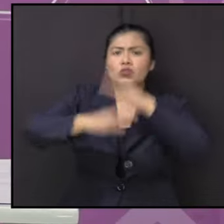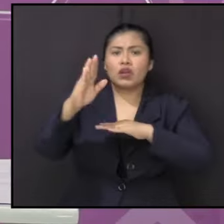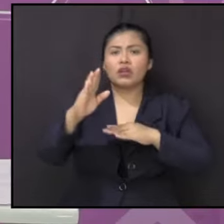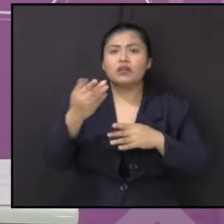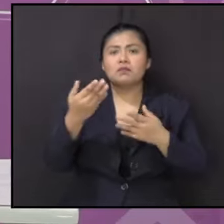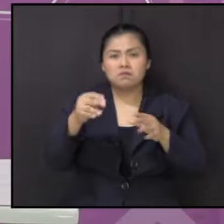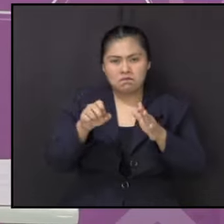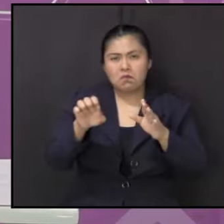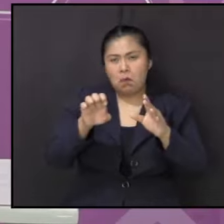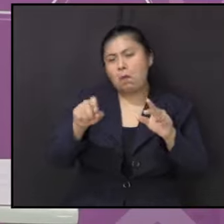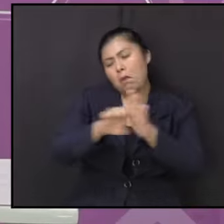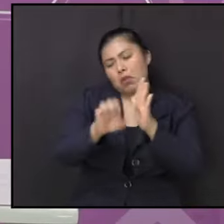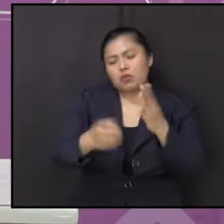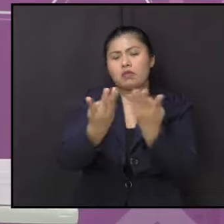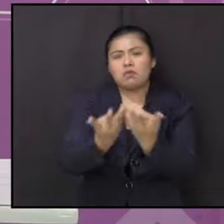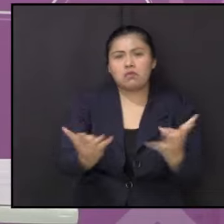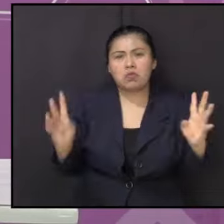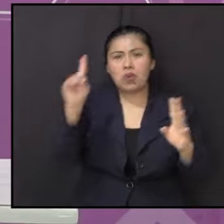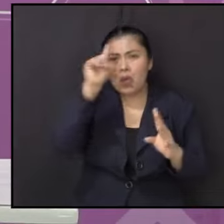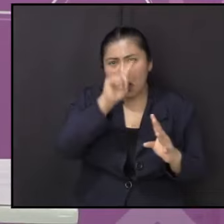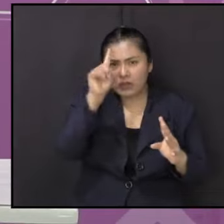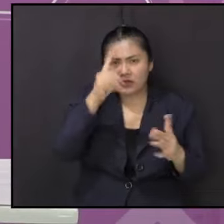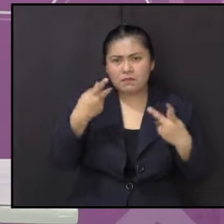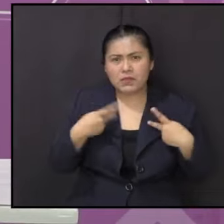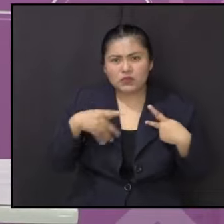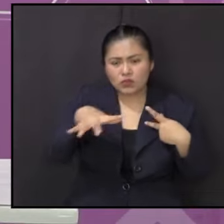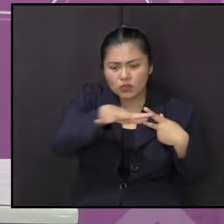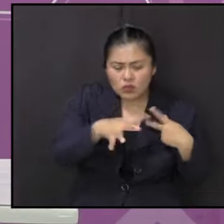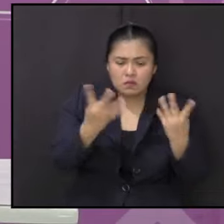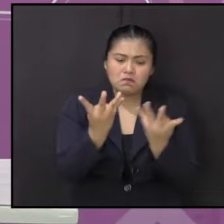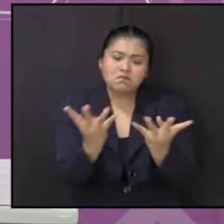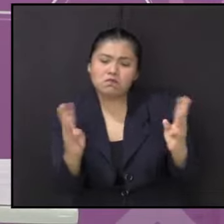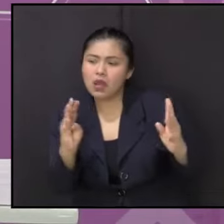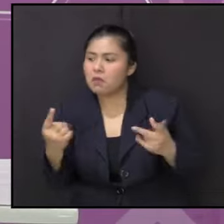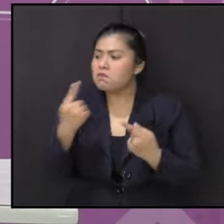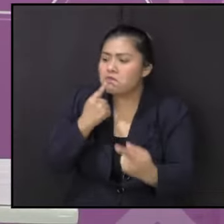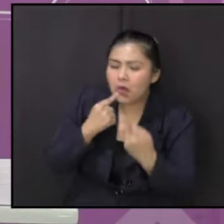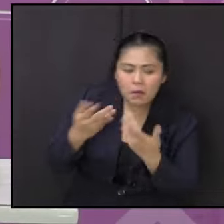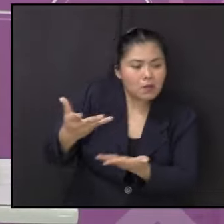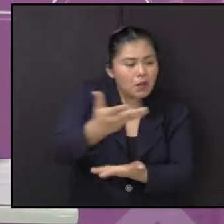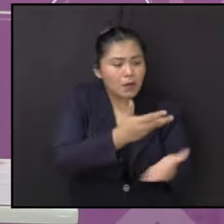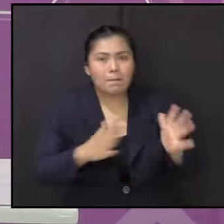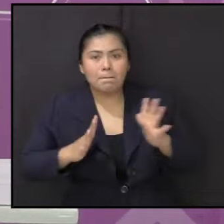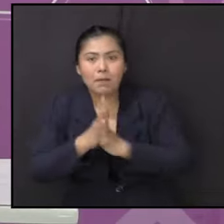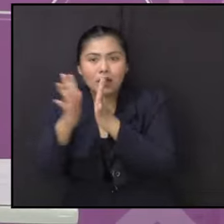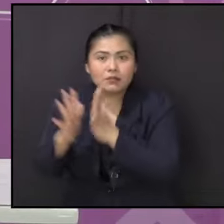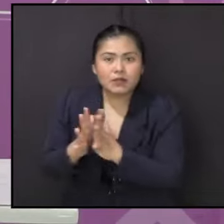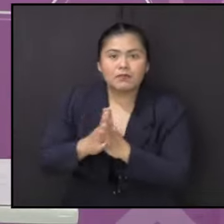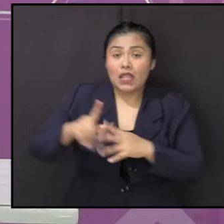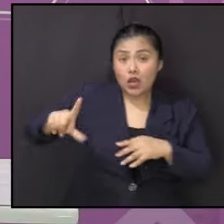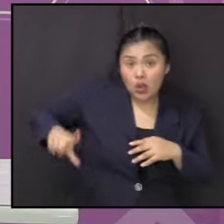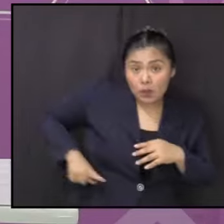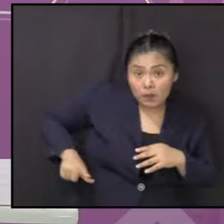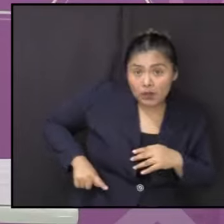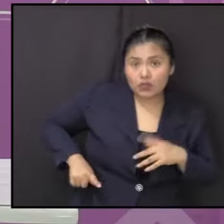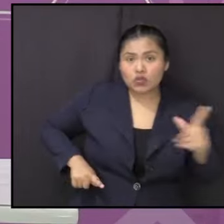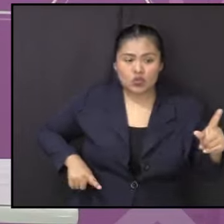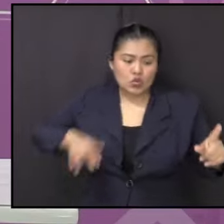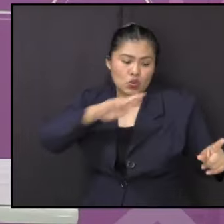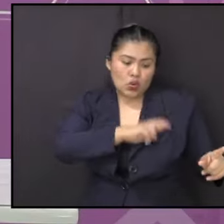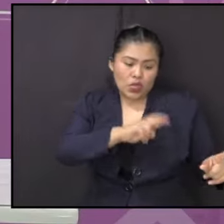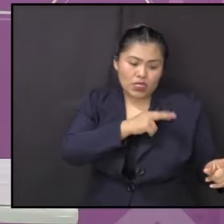de economía regional. ¿Estos consejos para qué? Bueno, para que sean órganos colegiados de participación entre la gubernamental y lo privado y